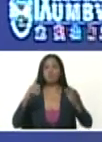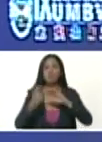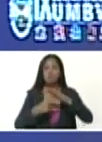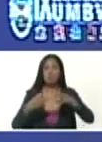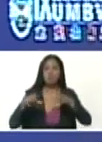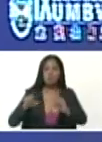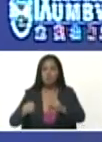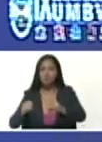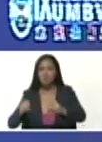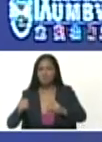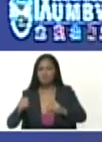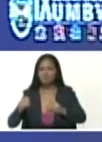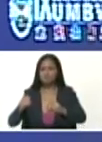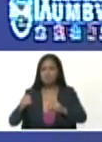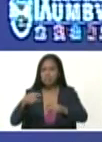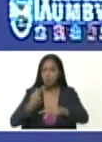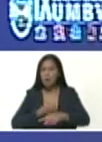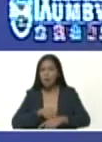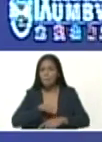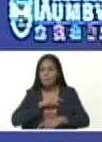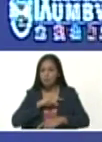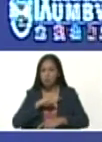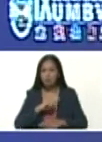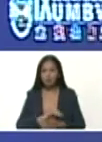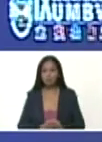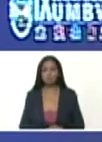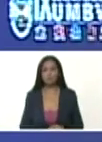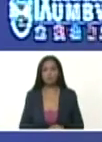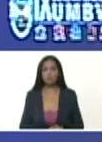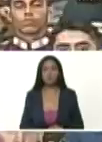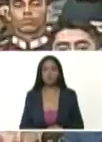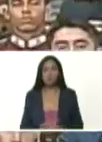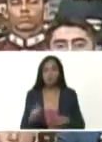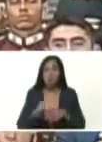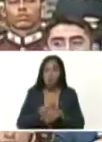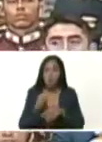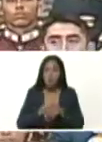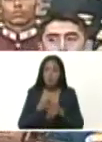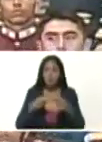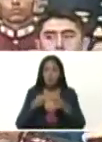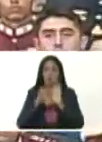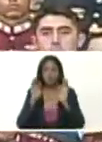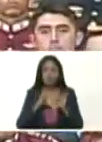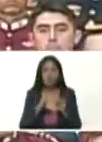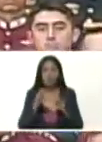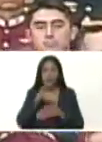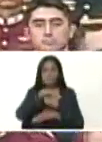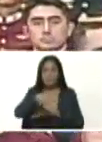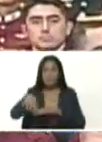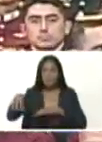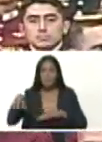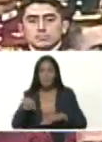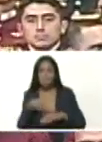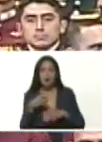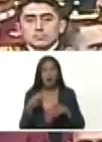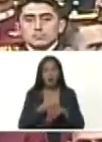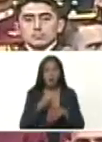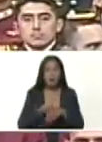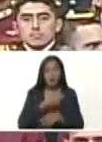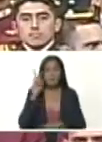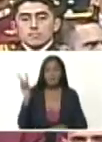Capitanía General de los españoles que gobernaba las provincias de